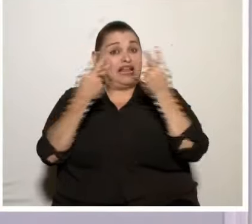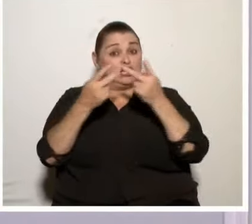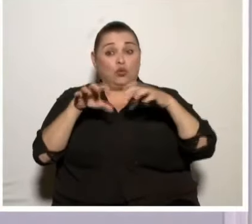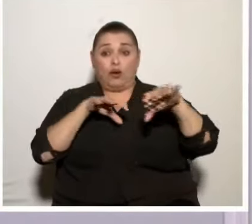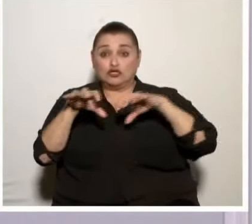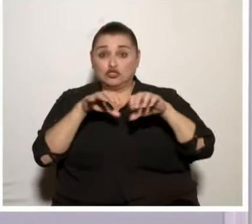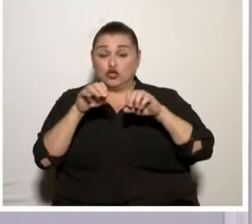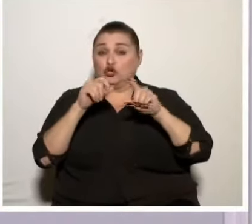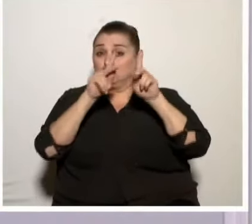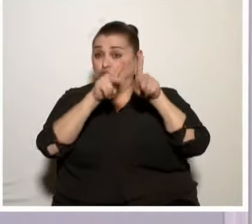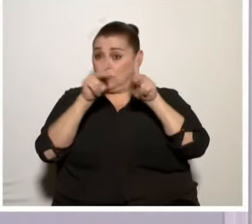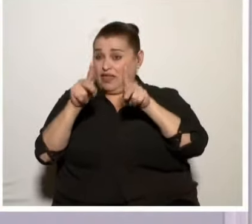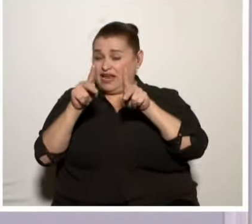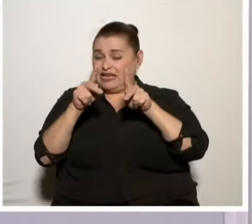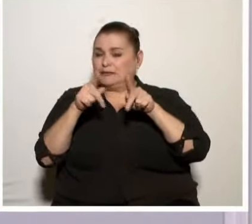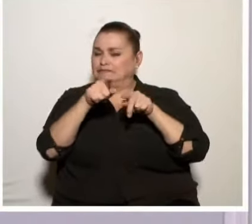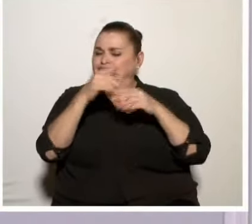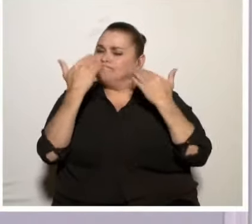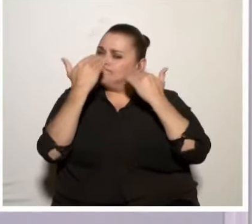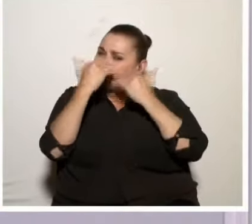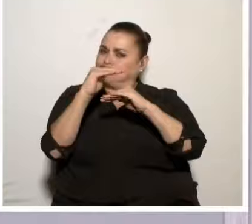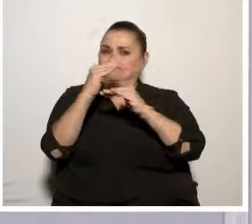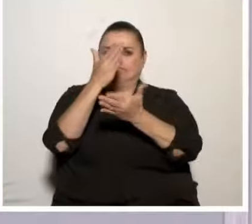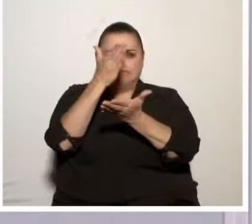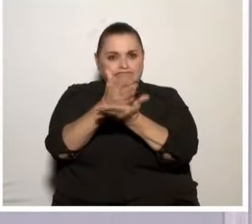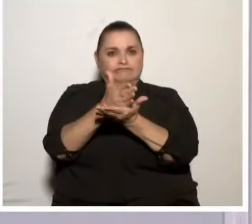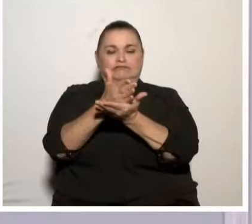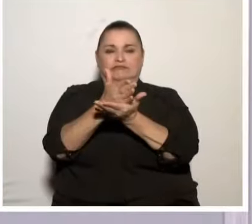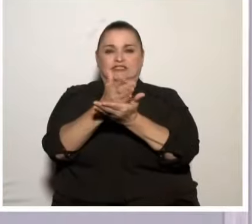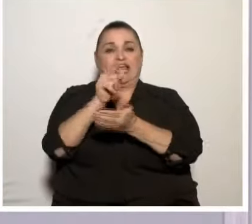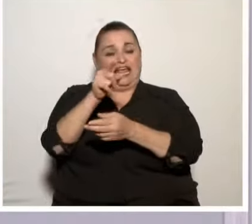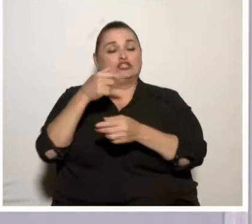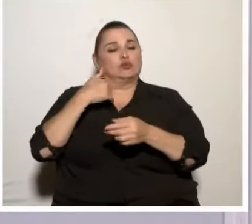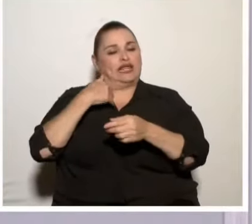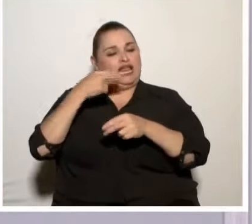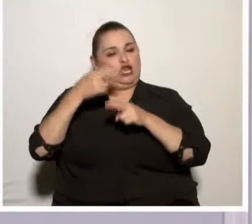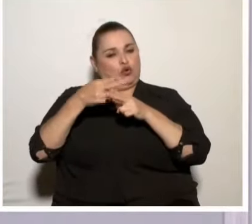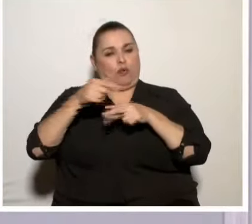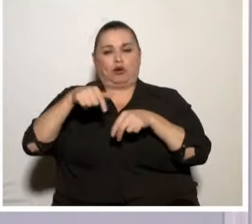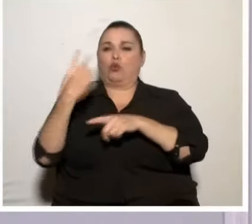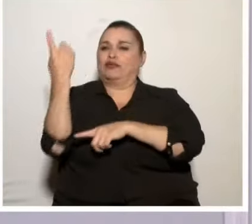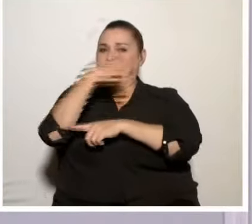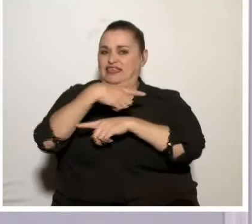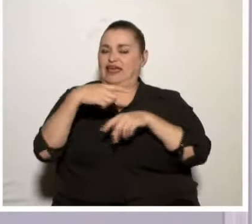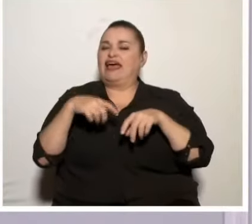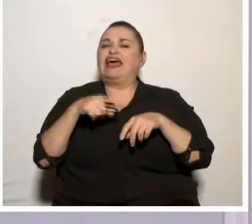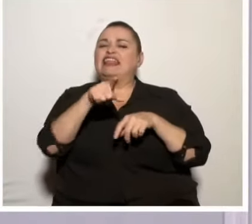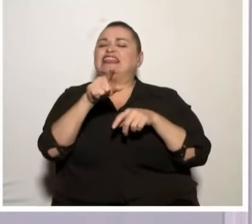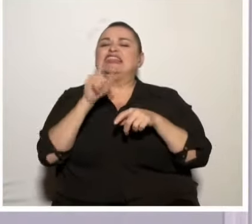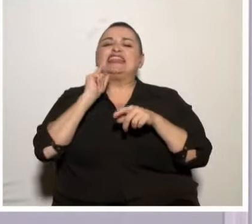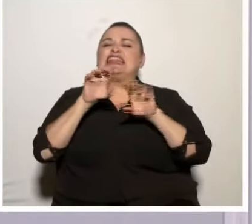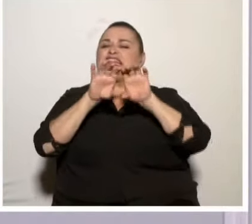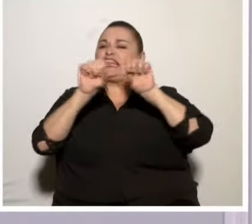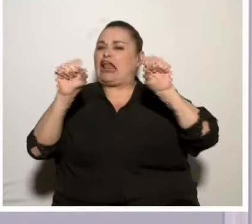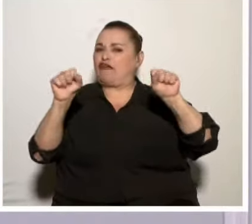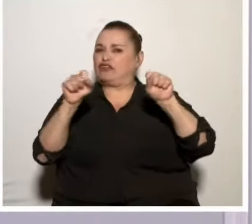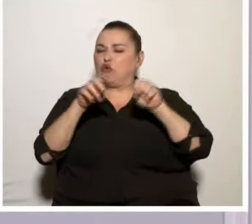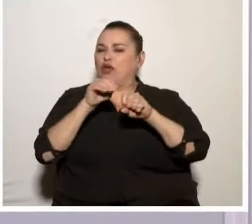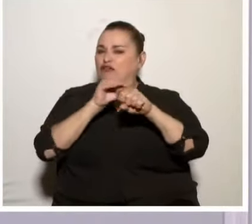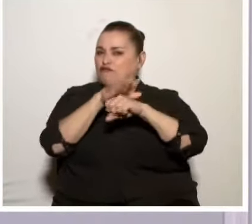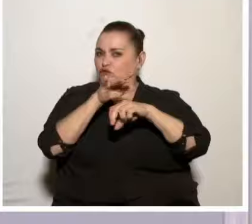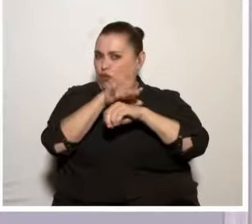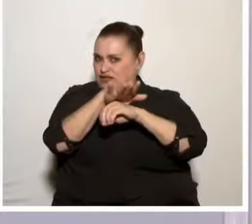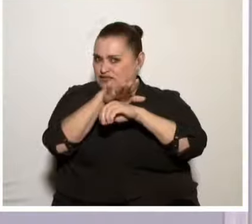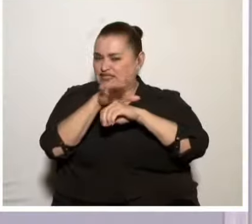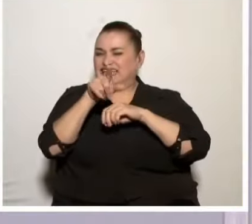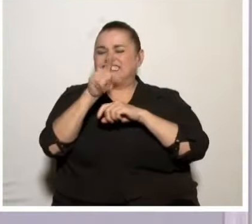vino a poner límites, hoy en día eso tiene nombre y se llama tráfico de influencias. Ha sido denunciado el